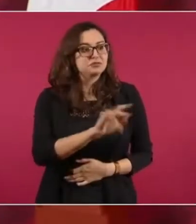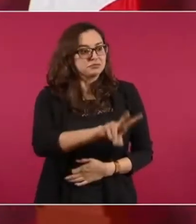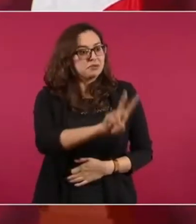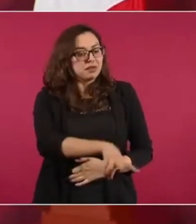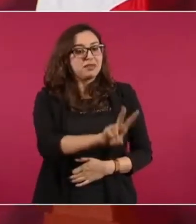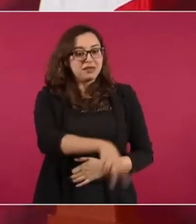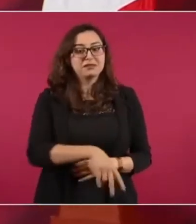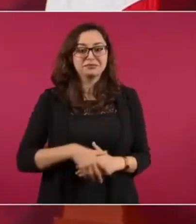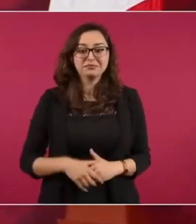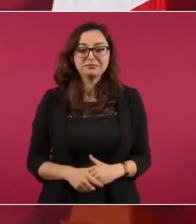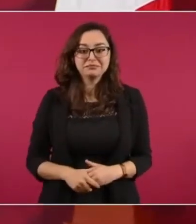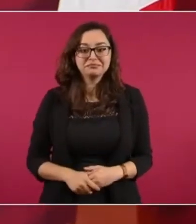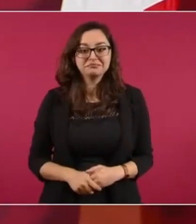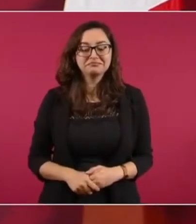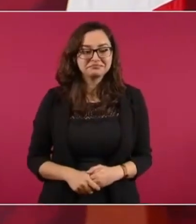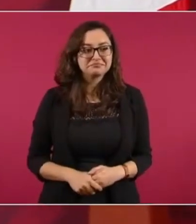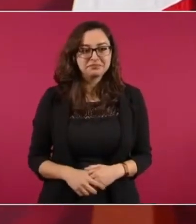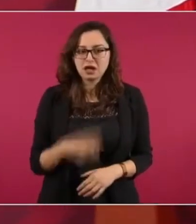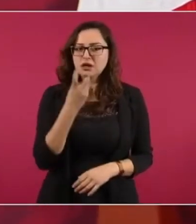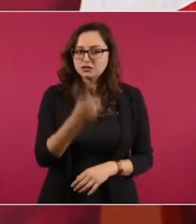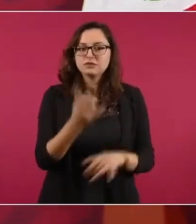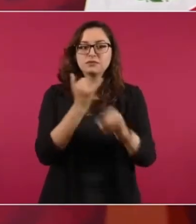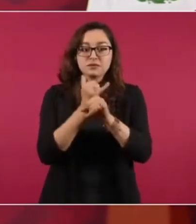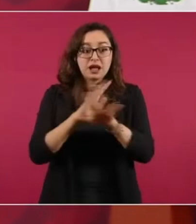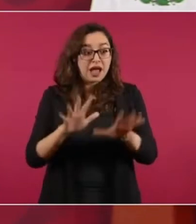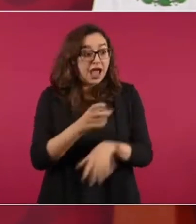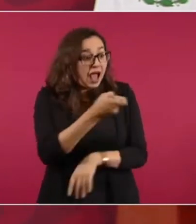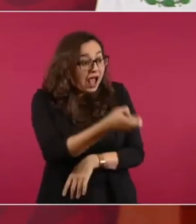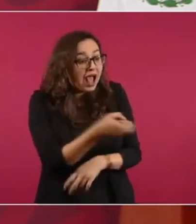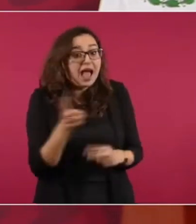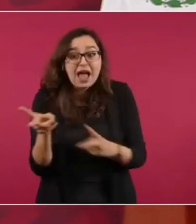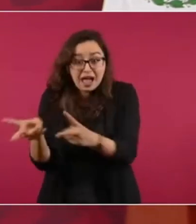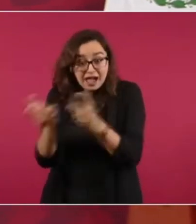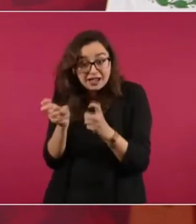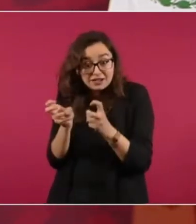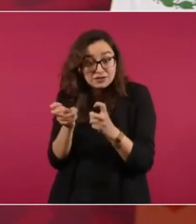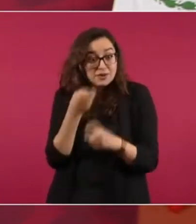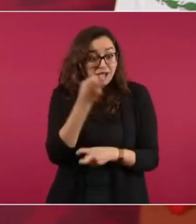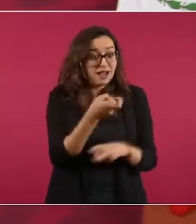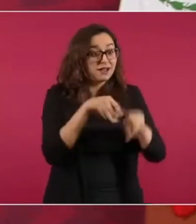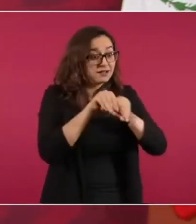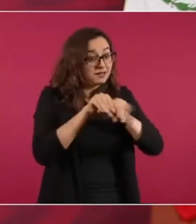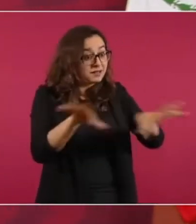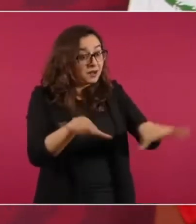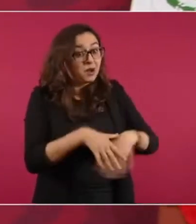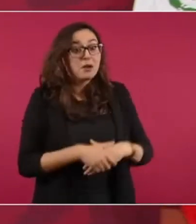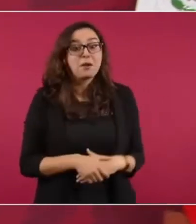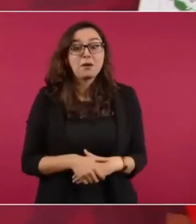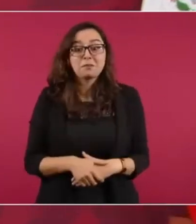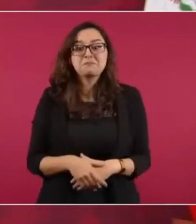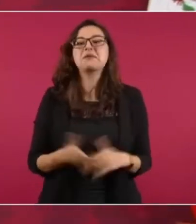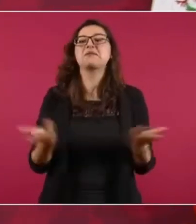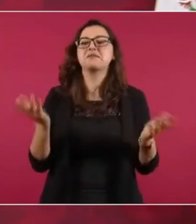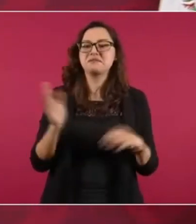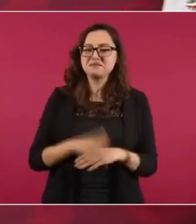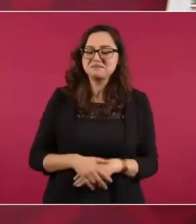eso. ¿Sí? Ah, ¿de ahí salió? Sí, del hackeo. Ah, no